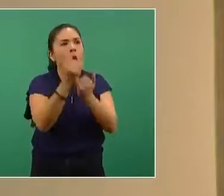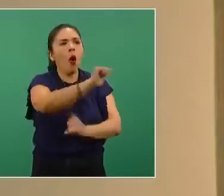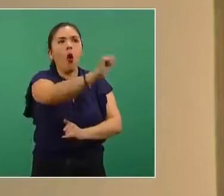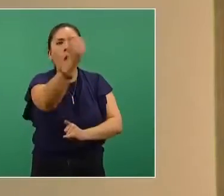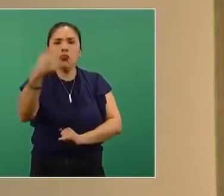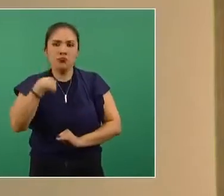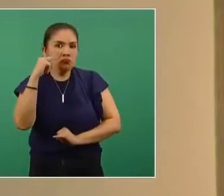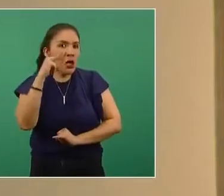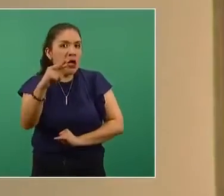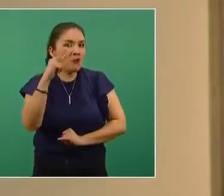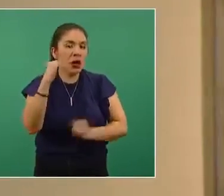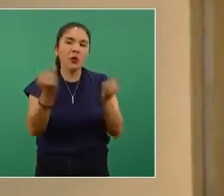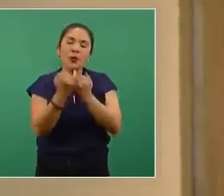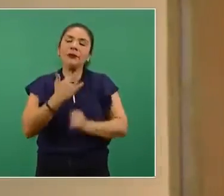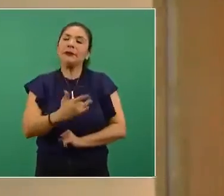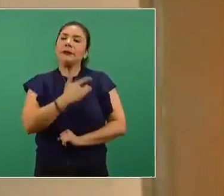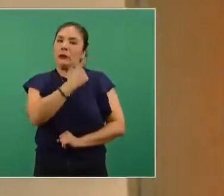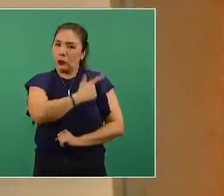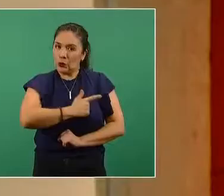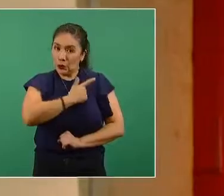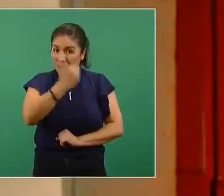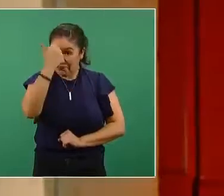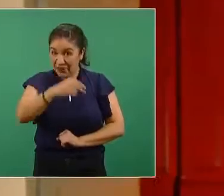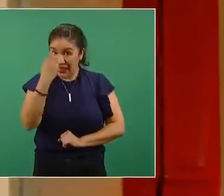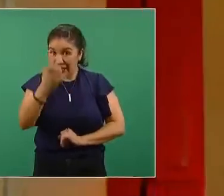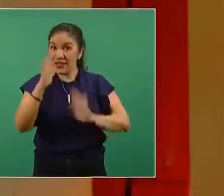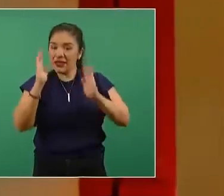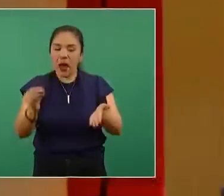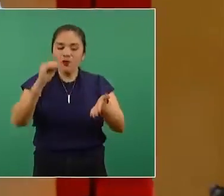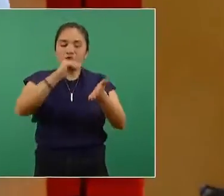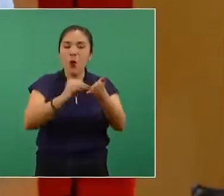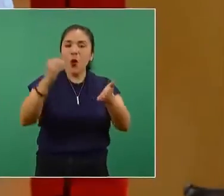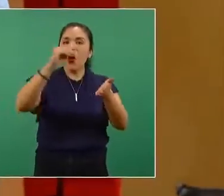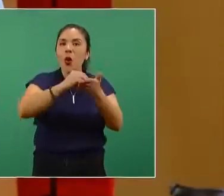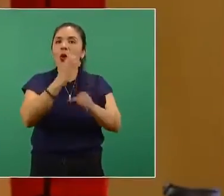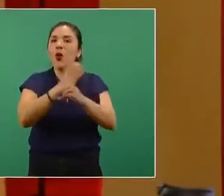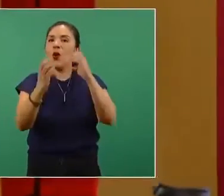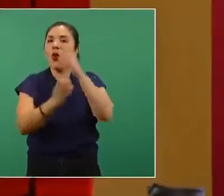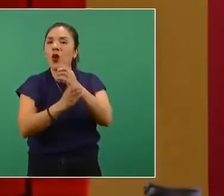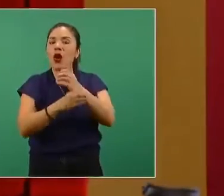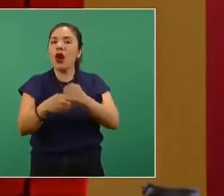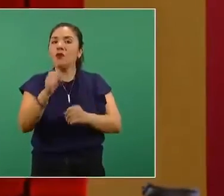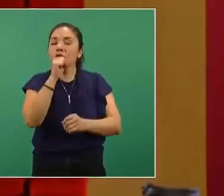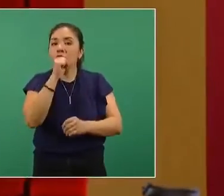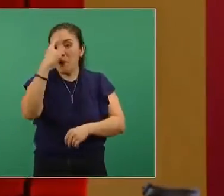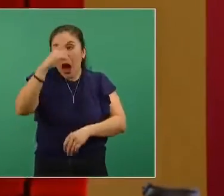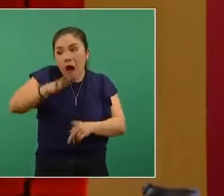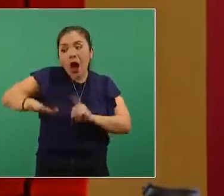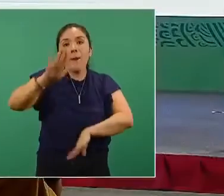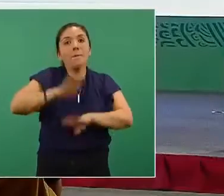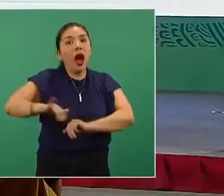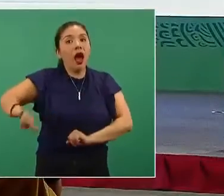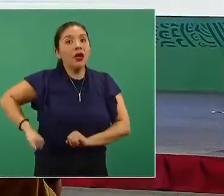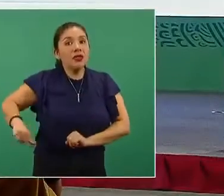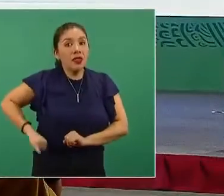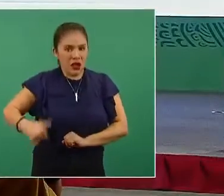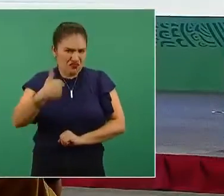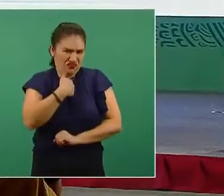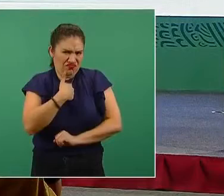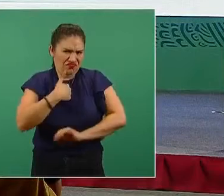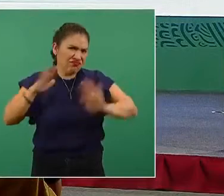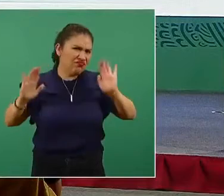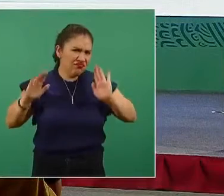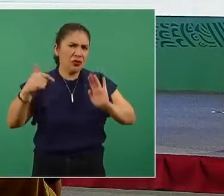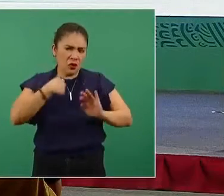medios de comunicación y nos da gusto saber que se incorporan elementos que son de interés público, no tanto por nosotros,